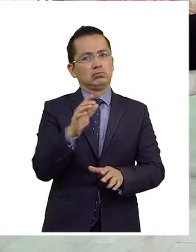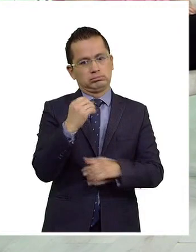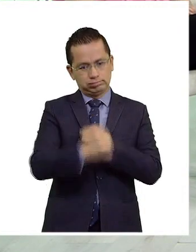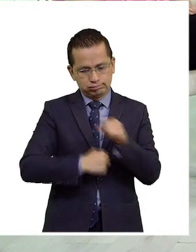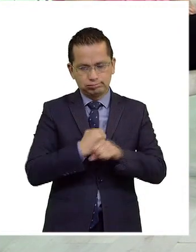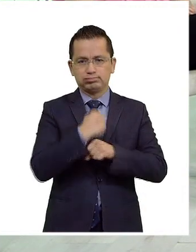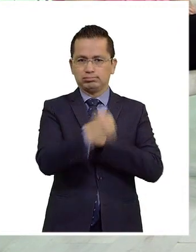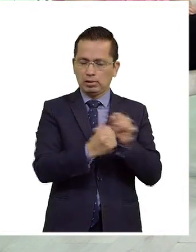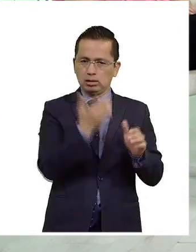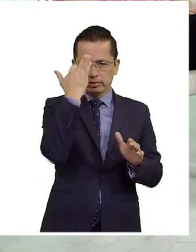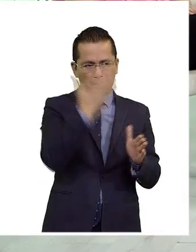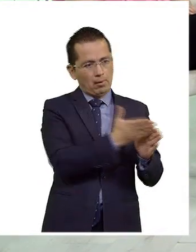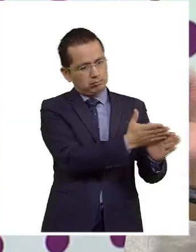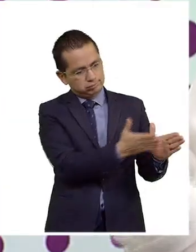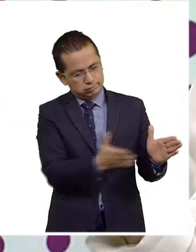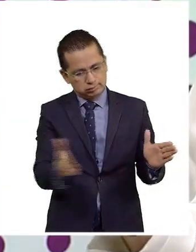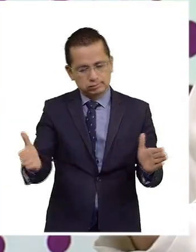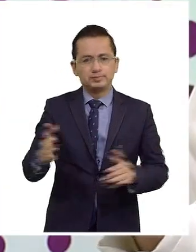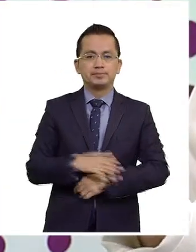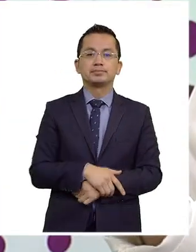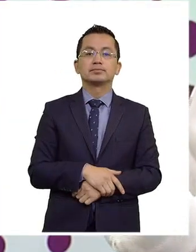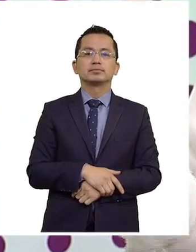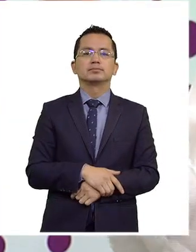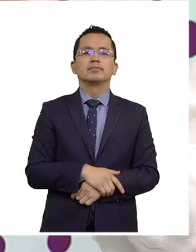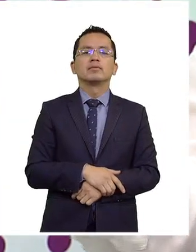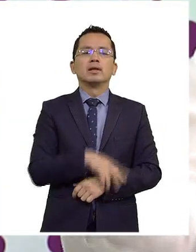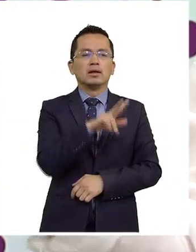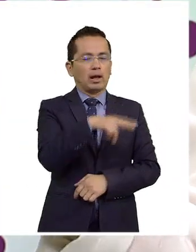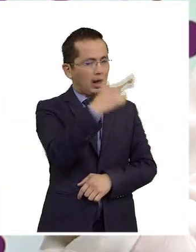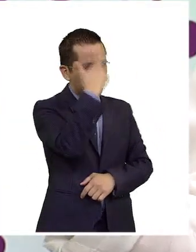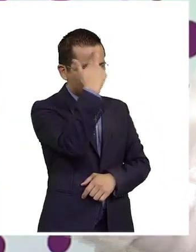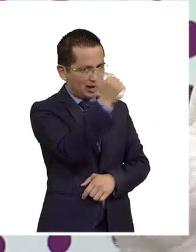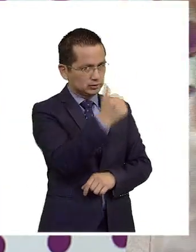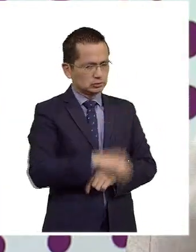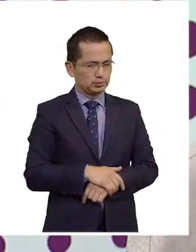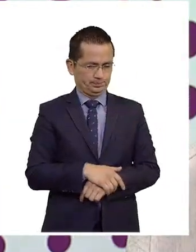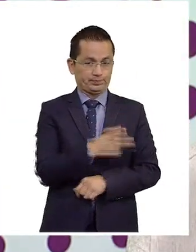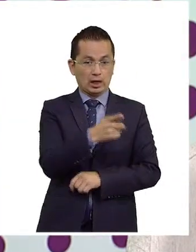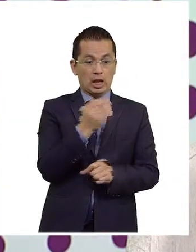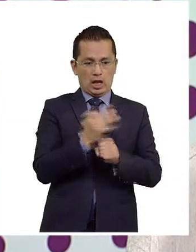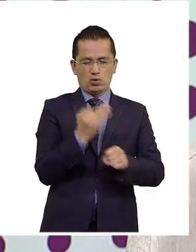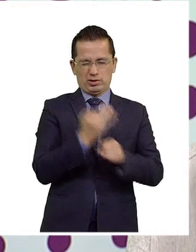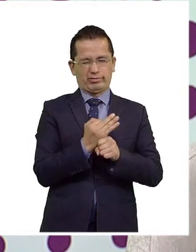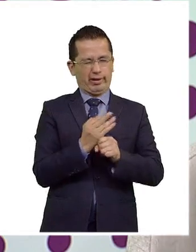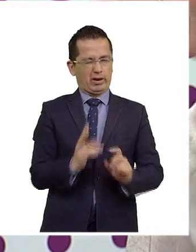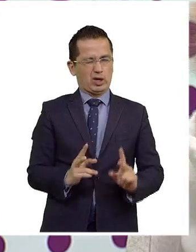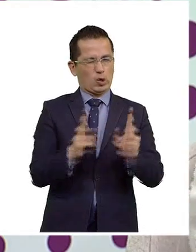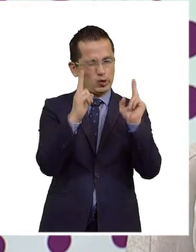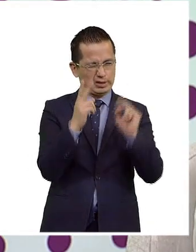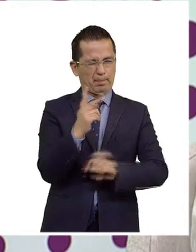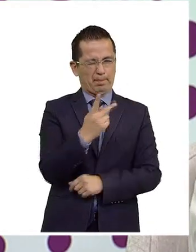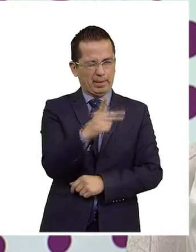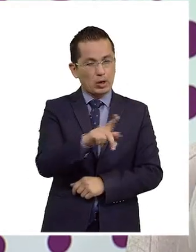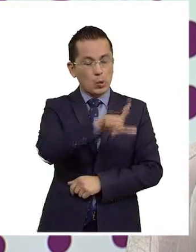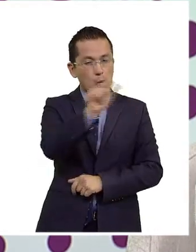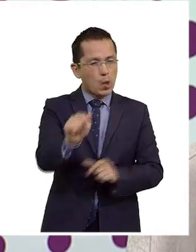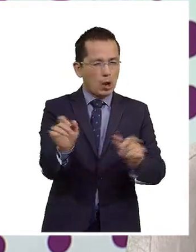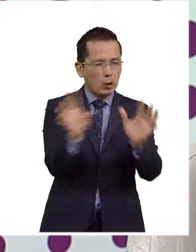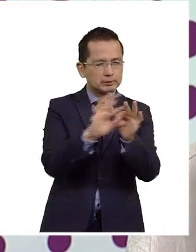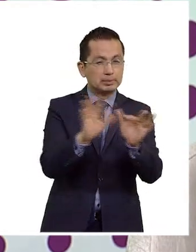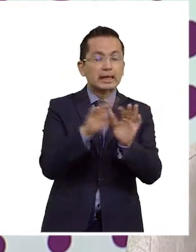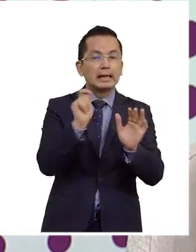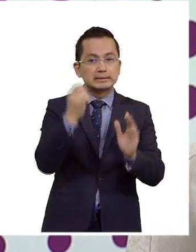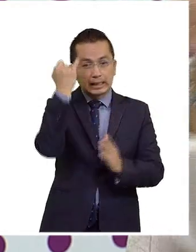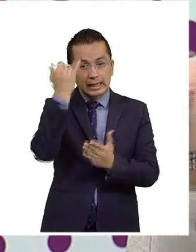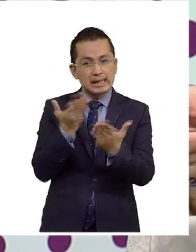que ir a un corte para hablar sobre el tema de la iniciativa, pero me gustaría antes de irnos nada más recuperar un poquito el tema de